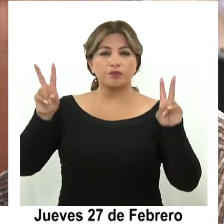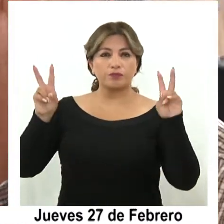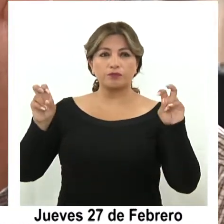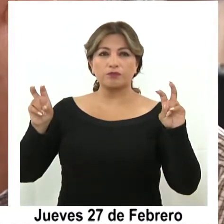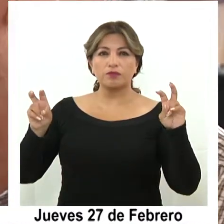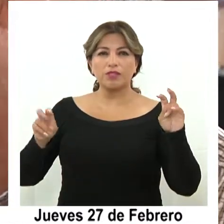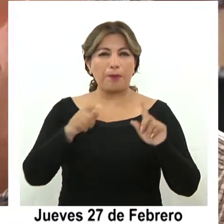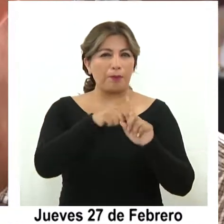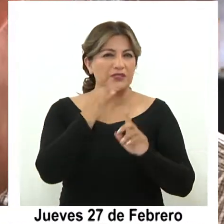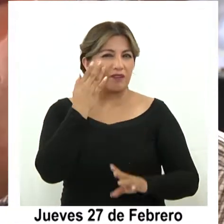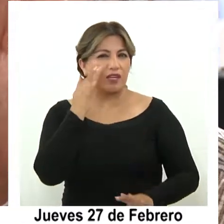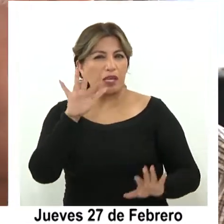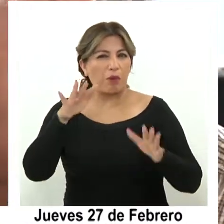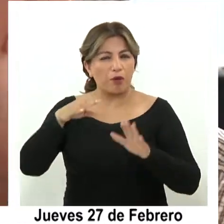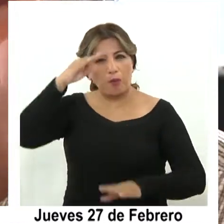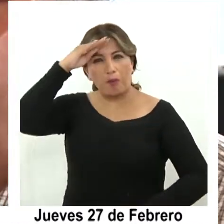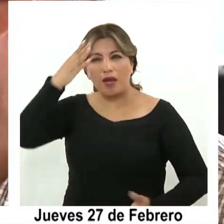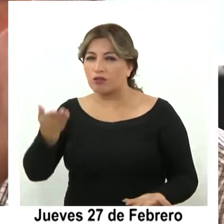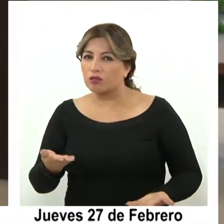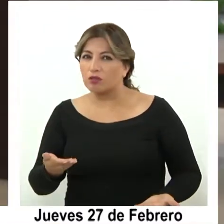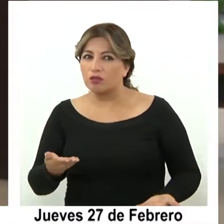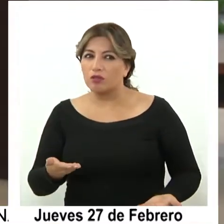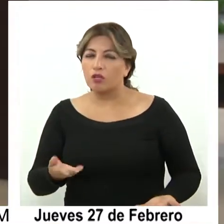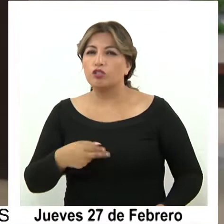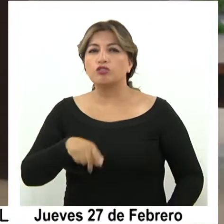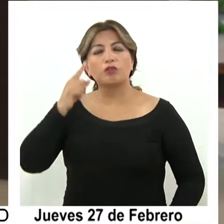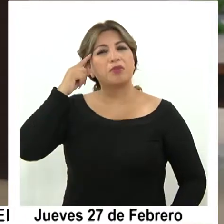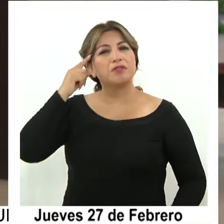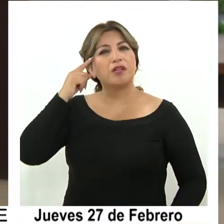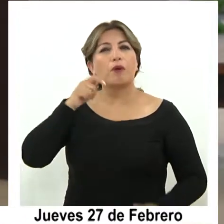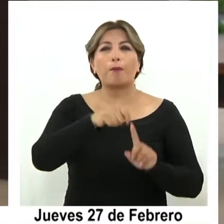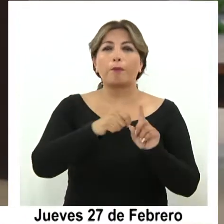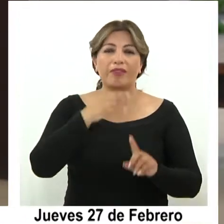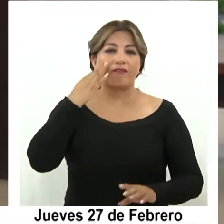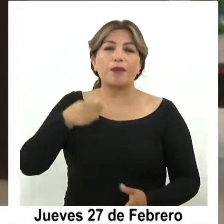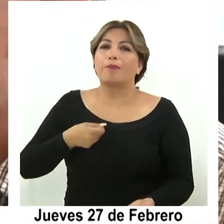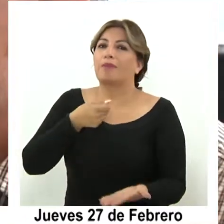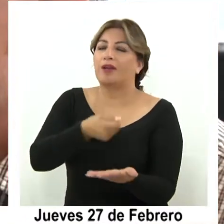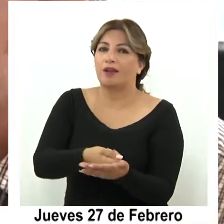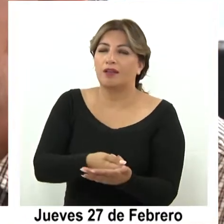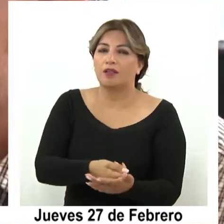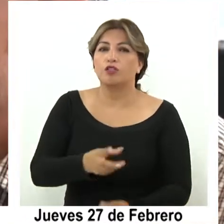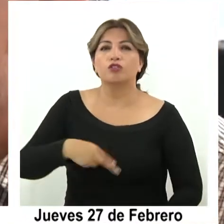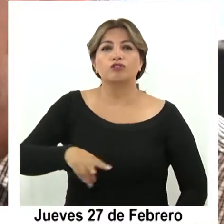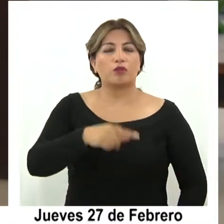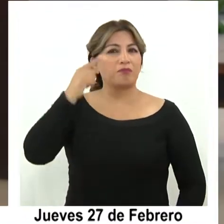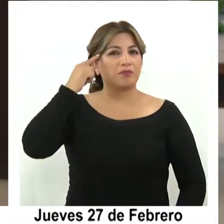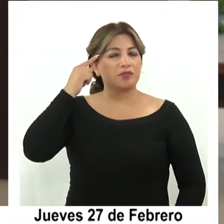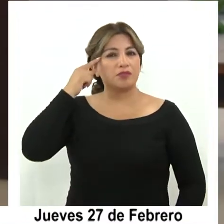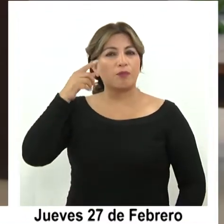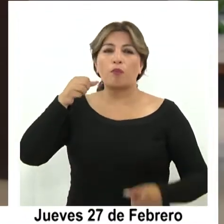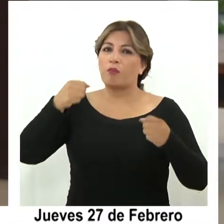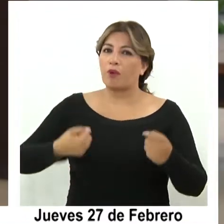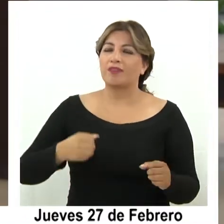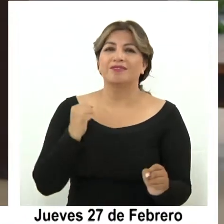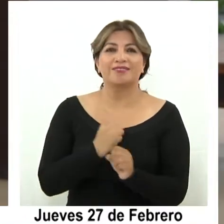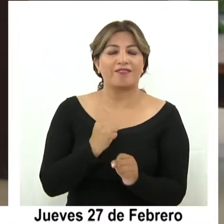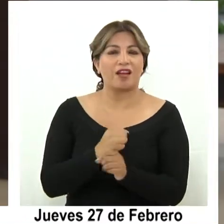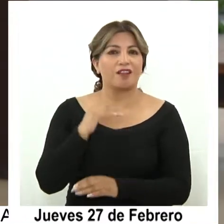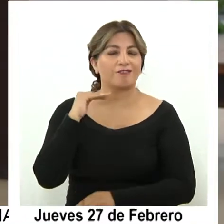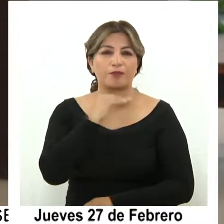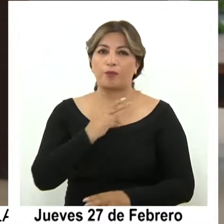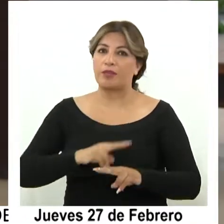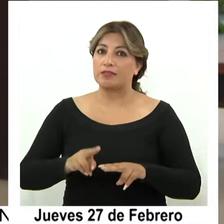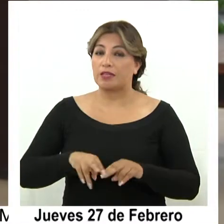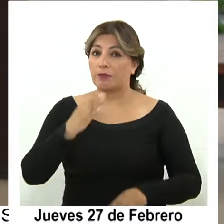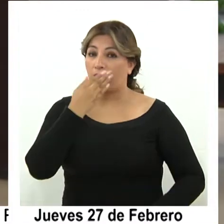podría ser en abril, en mayo? Nosotros esperamos estar pagando en el mes de abril. Nosotros creemos que así como pudimos trabajar